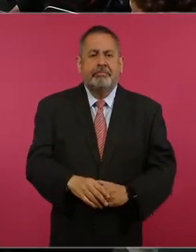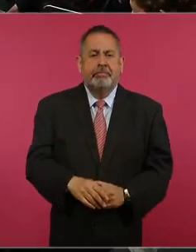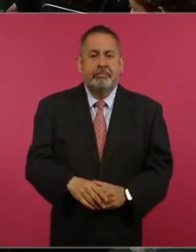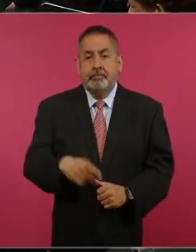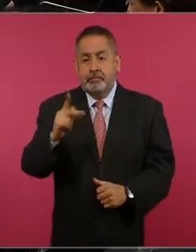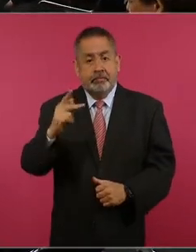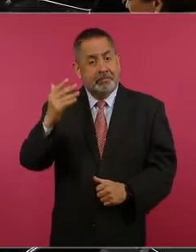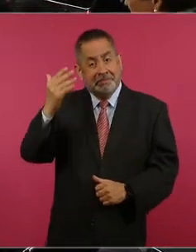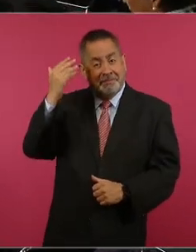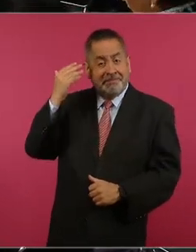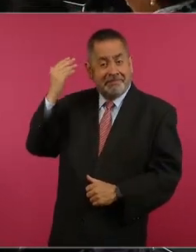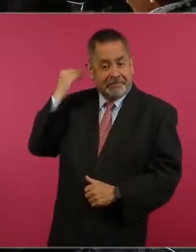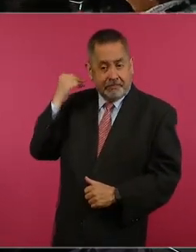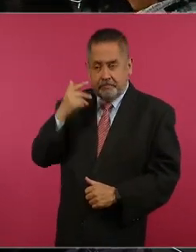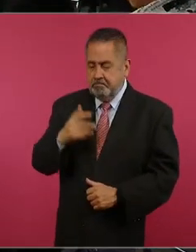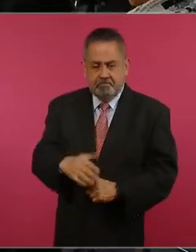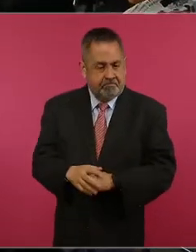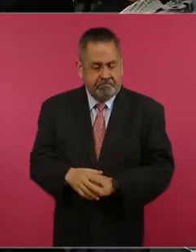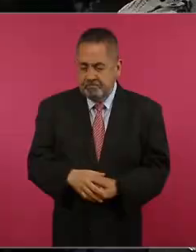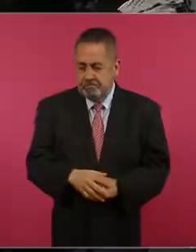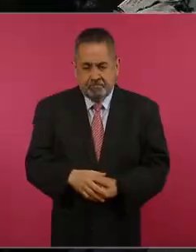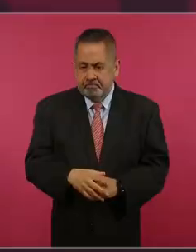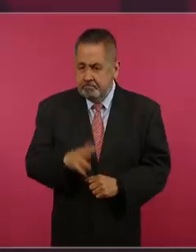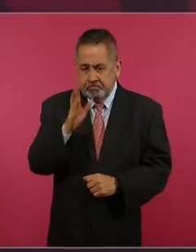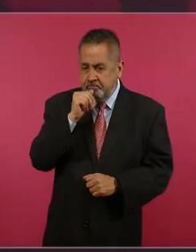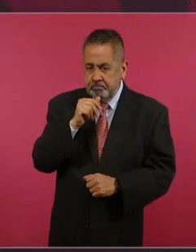Pero antes era